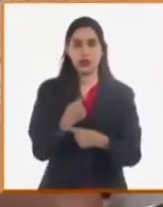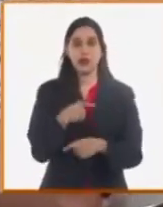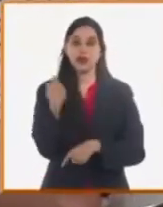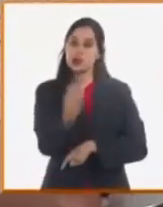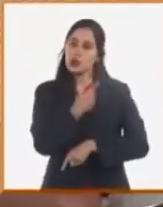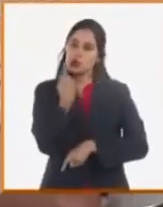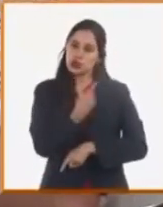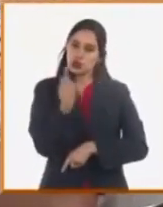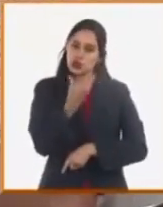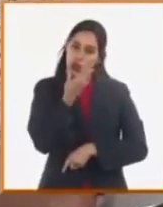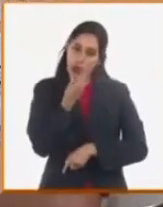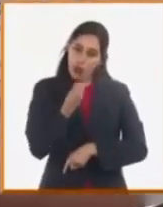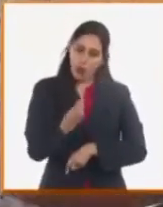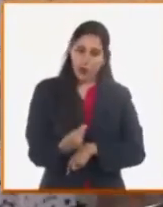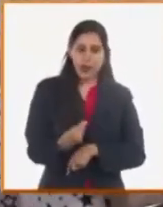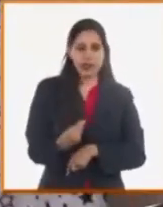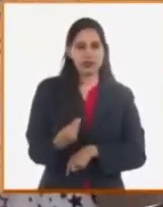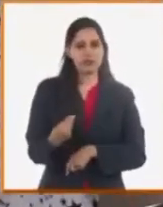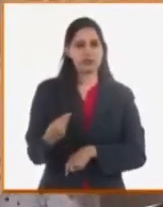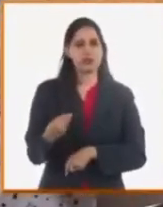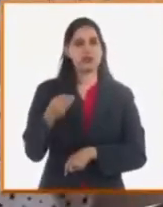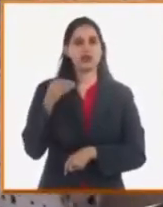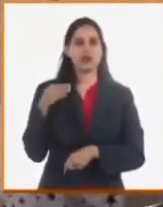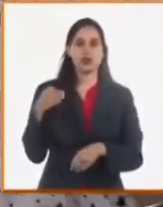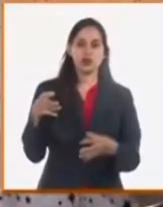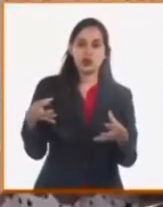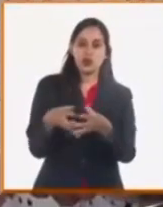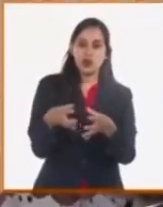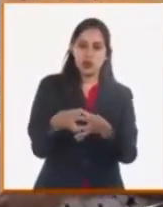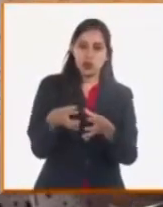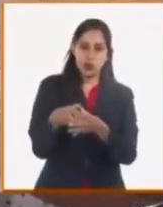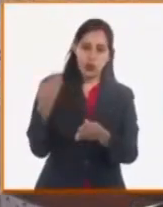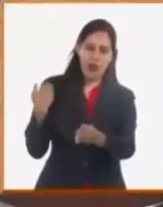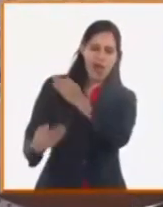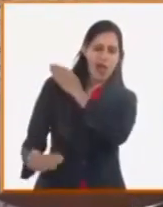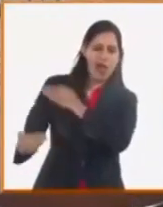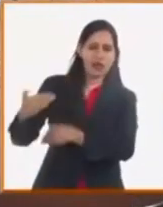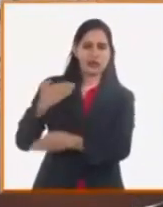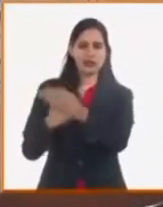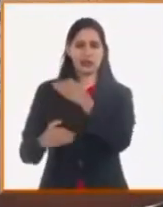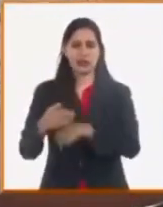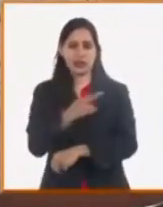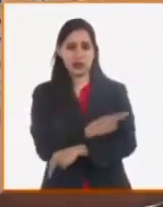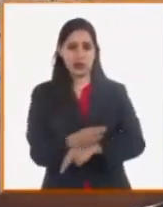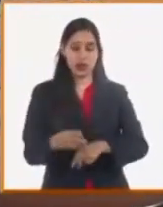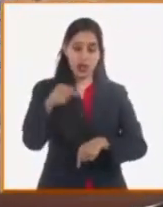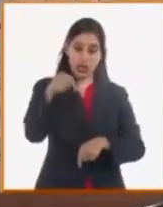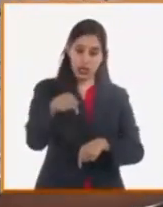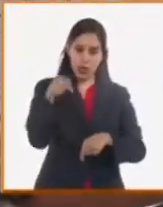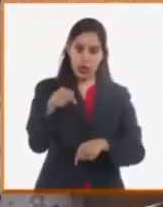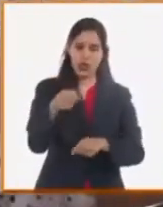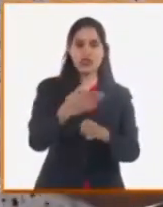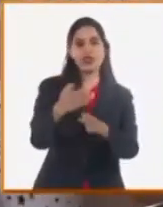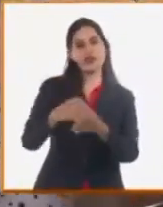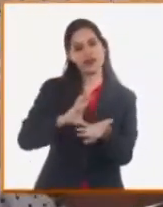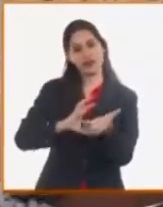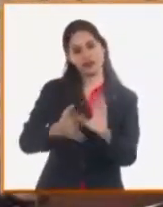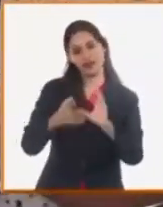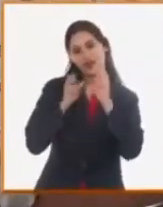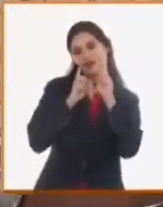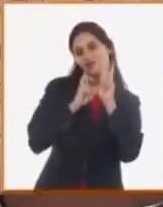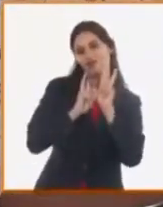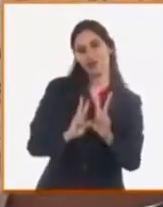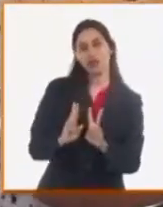generación muy marcada por un grupo de fenómenos pasados que hoy tienen su expresión porque todas esas